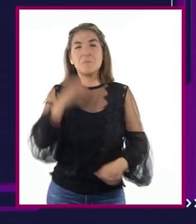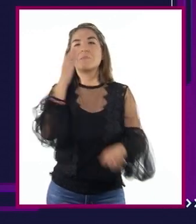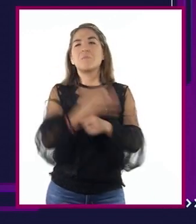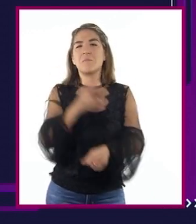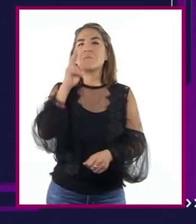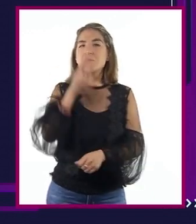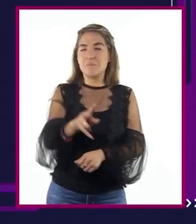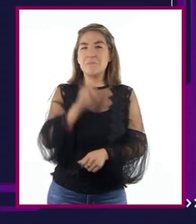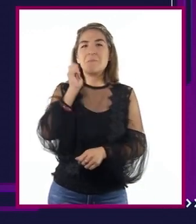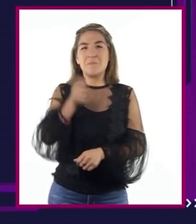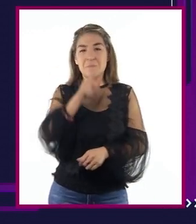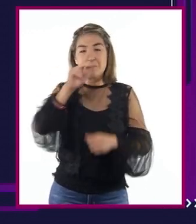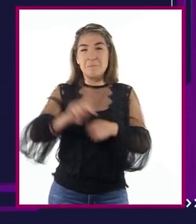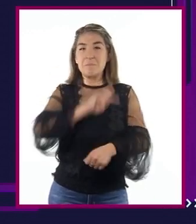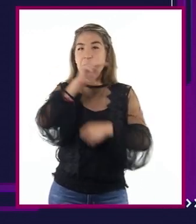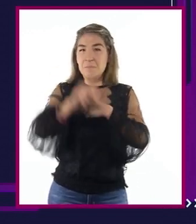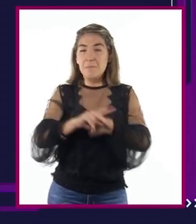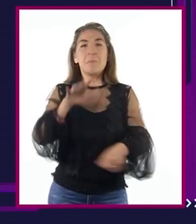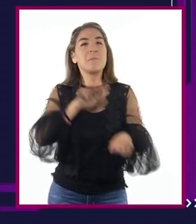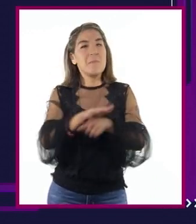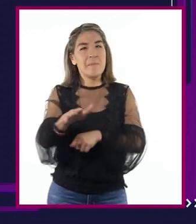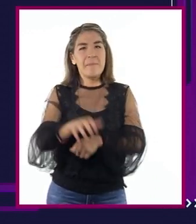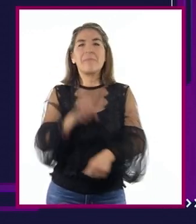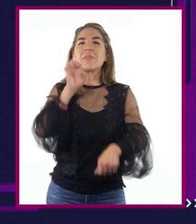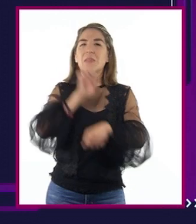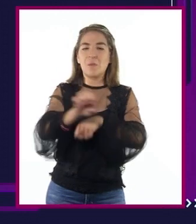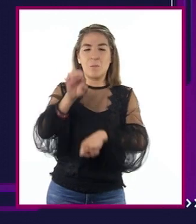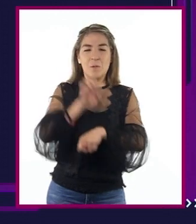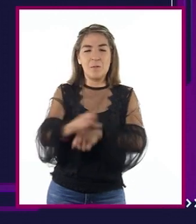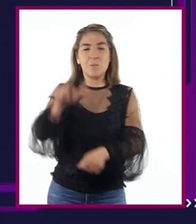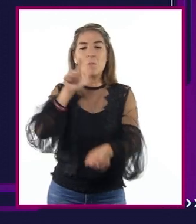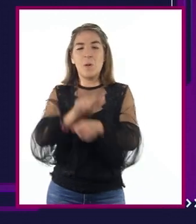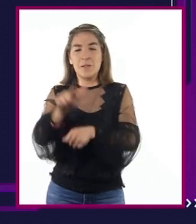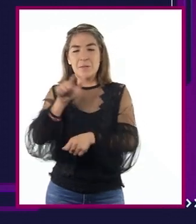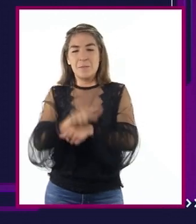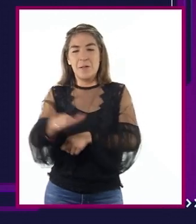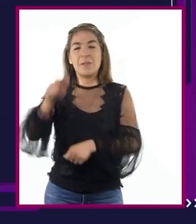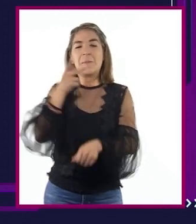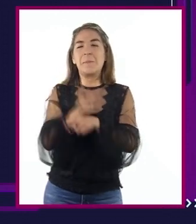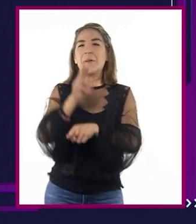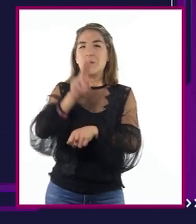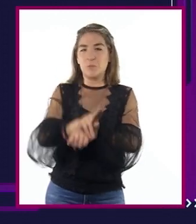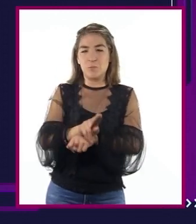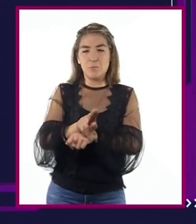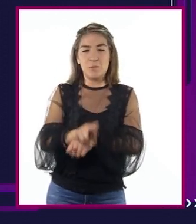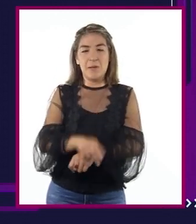observar que esos países son Ecuador, Guatemala y Perú,